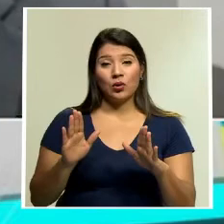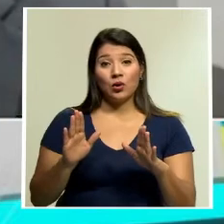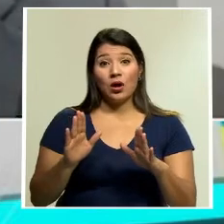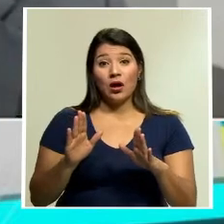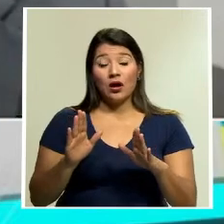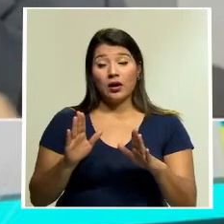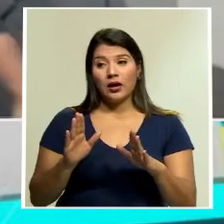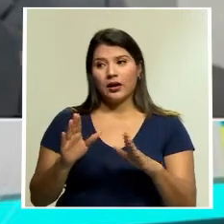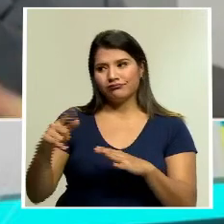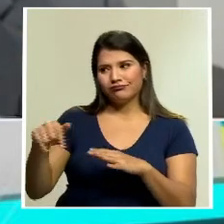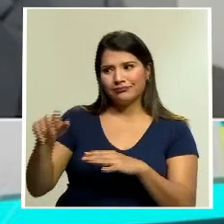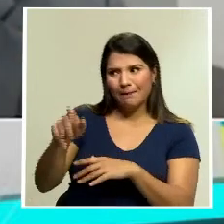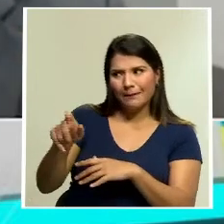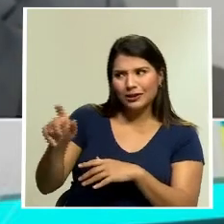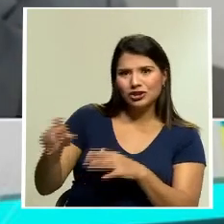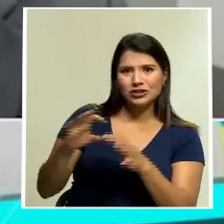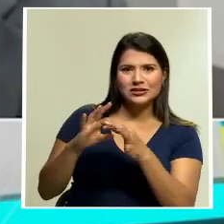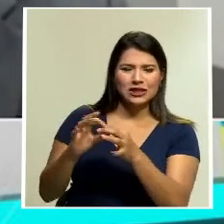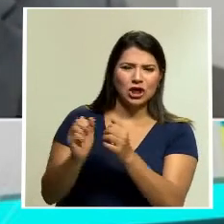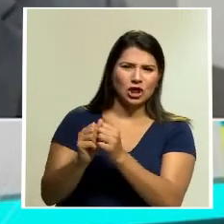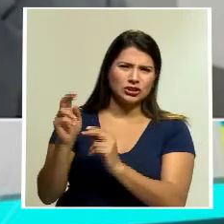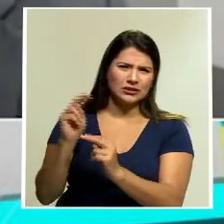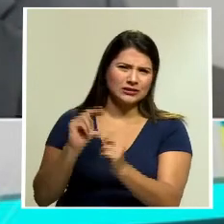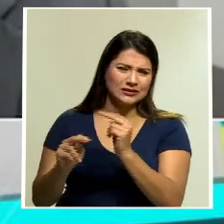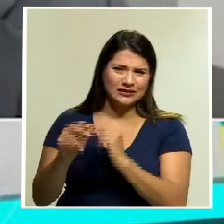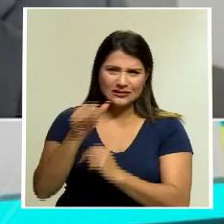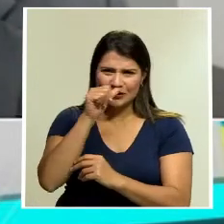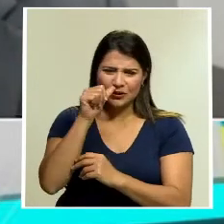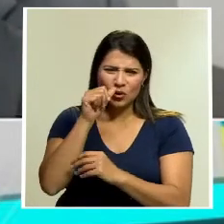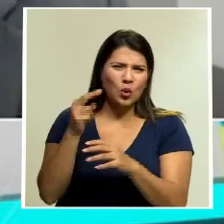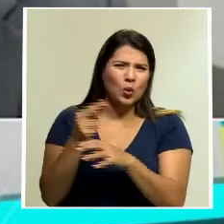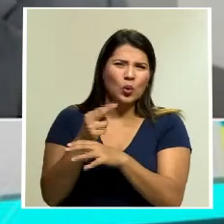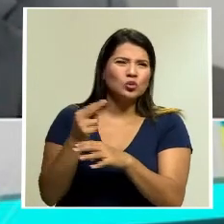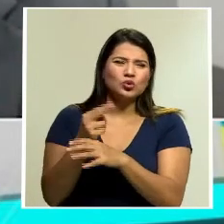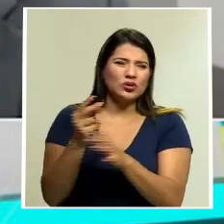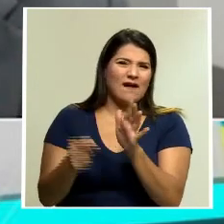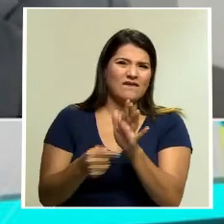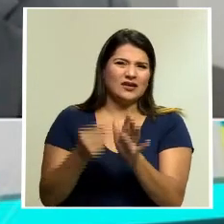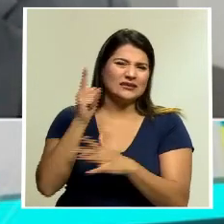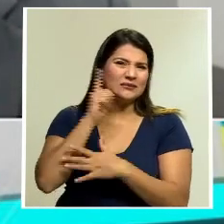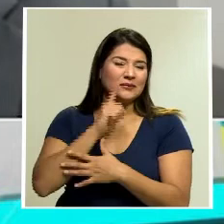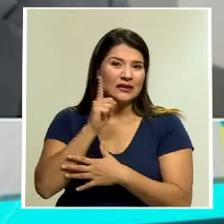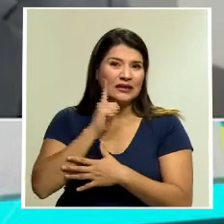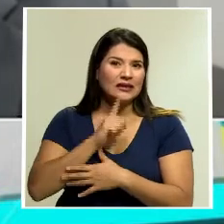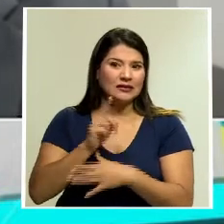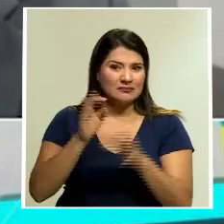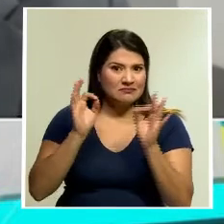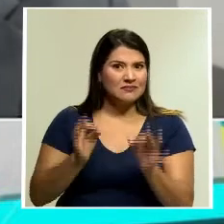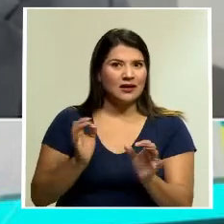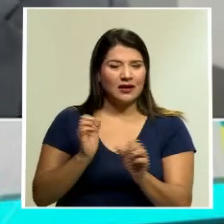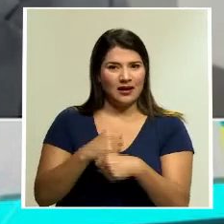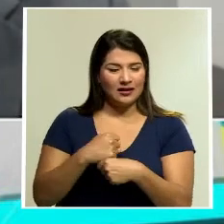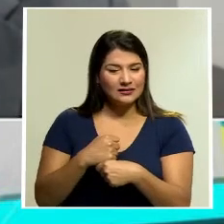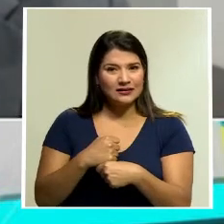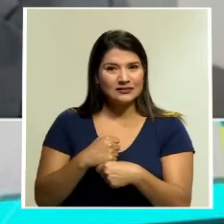el crimen organizado utilizan fachadas muy bien construidas.